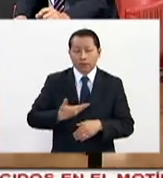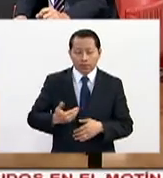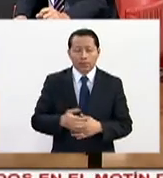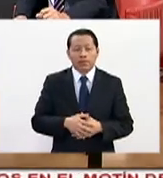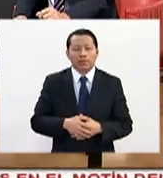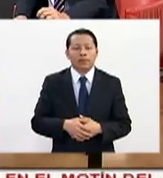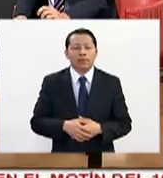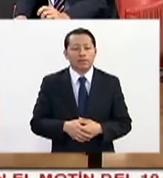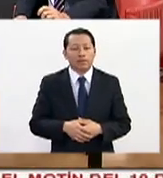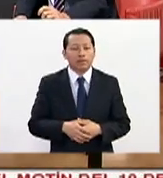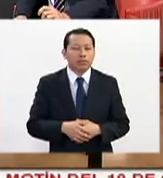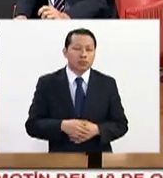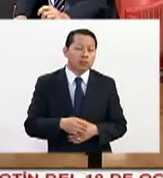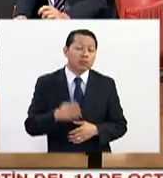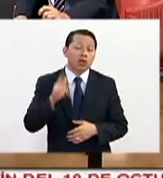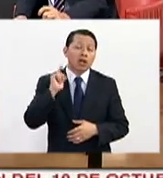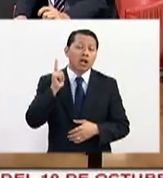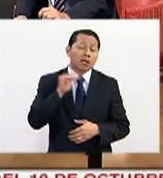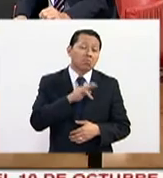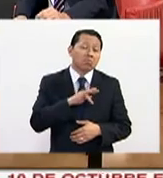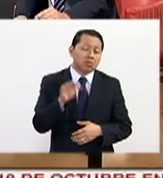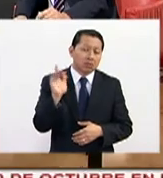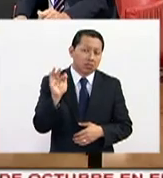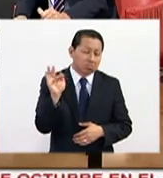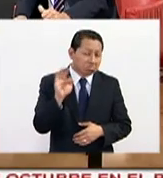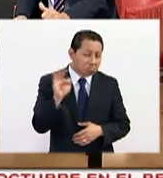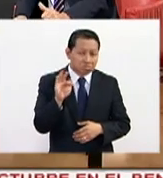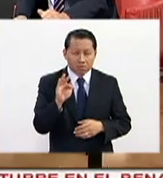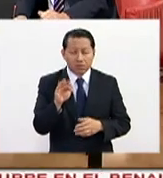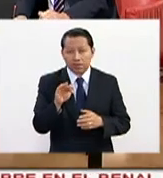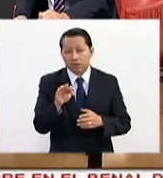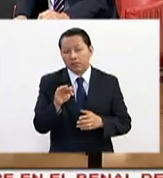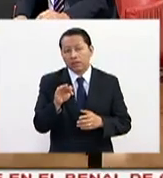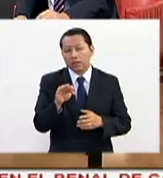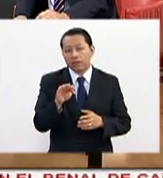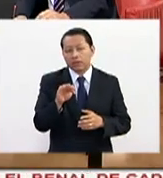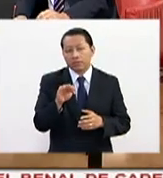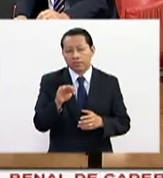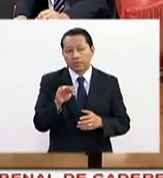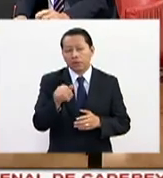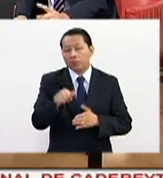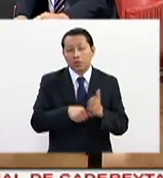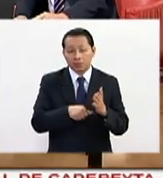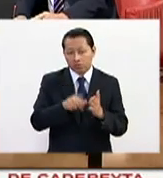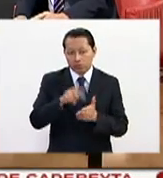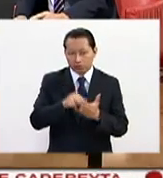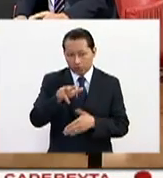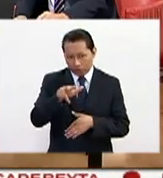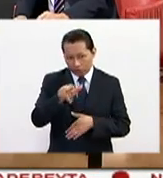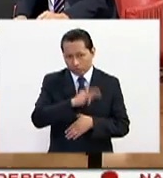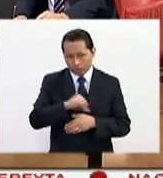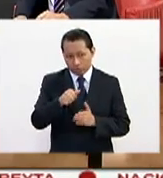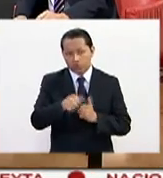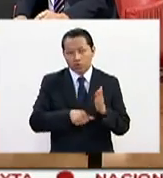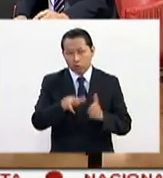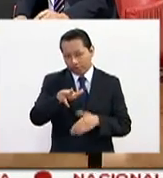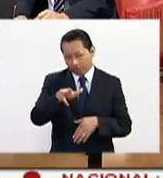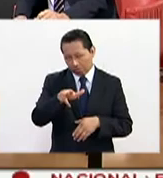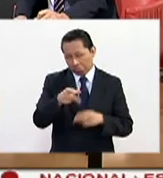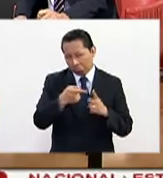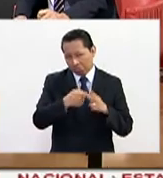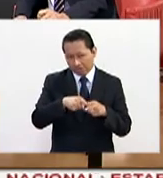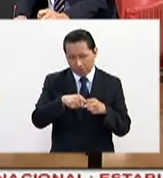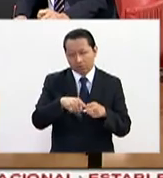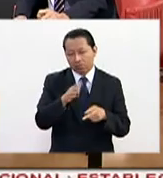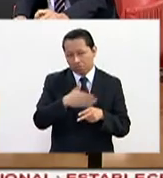Se espera que sea en los primeros meses de 2017, estamos hablando aproximadamente en febrero de 2018, perdón. Aún no